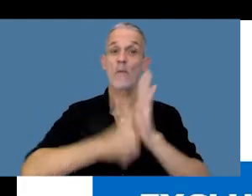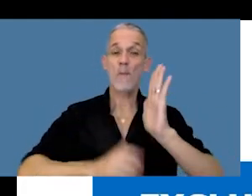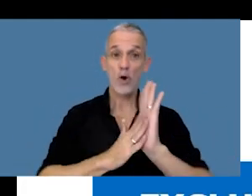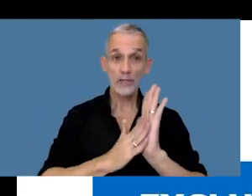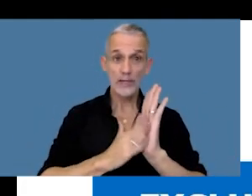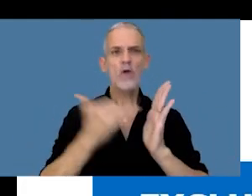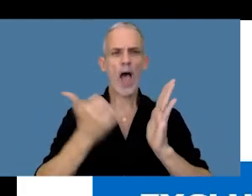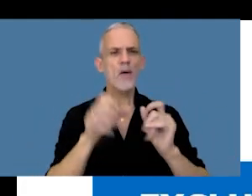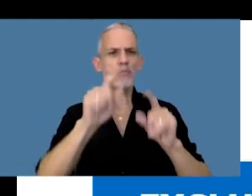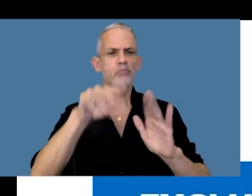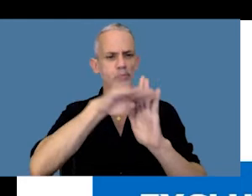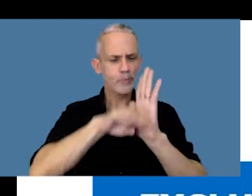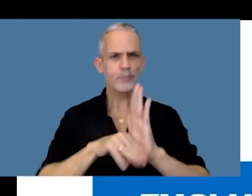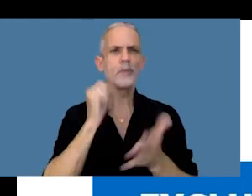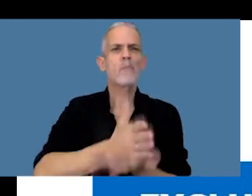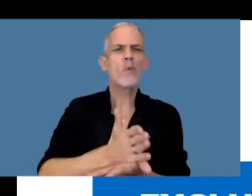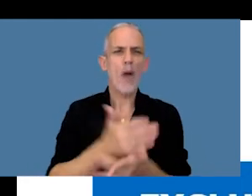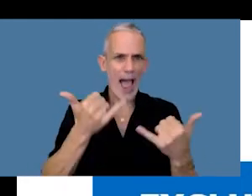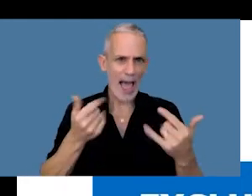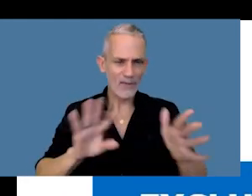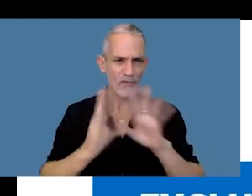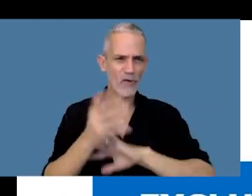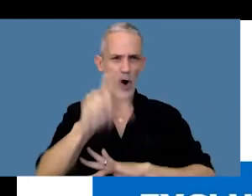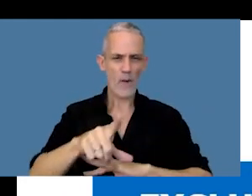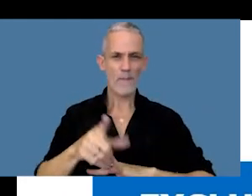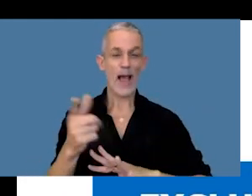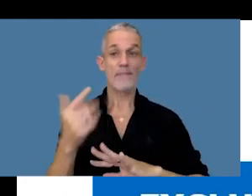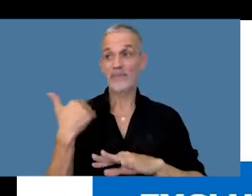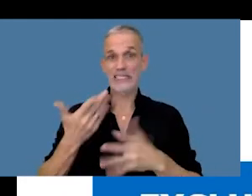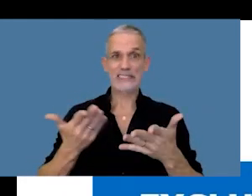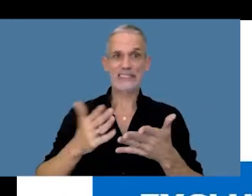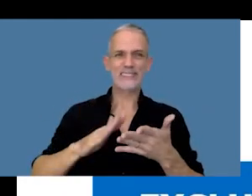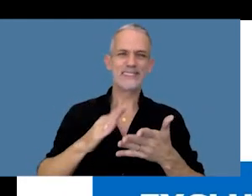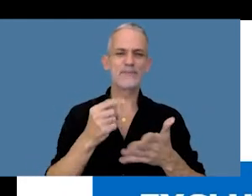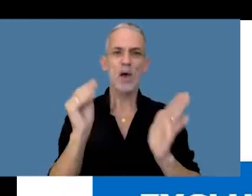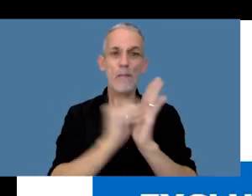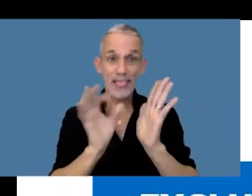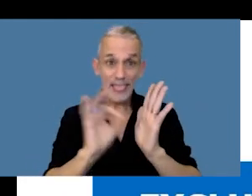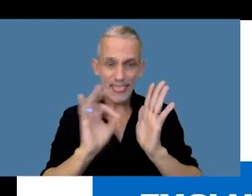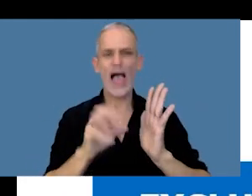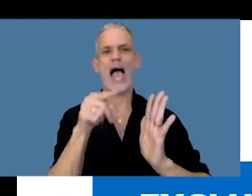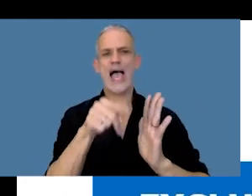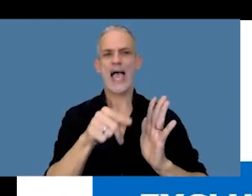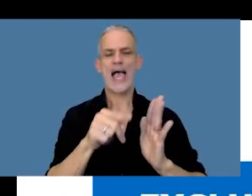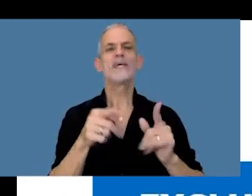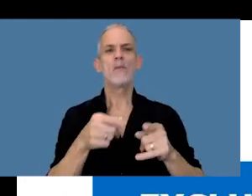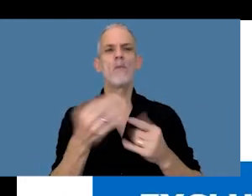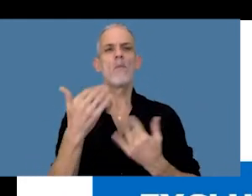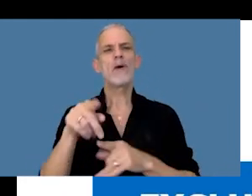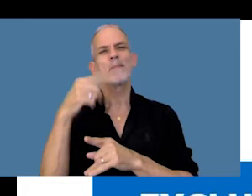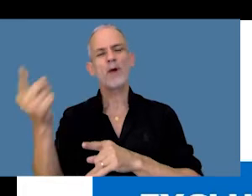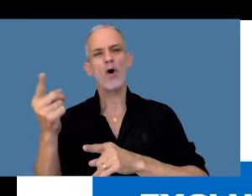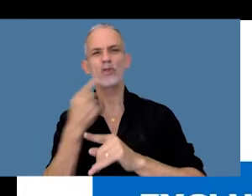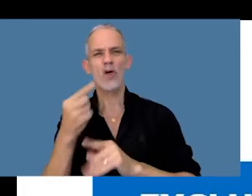su propio régimen sancionatorio y que recién lo no contemplado allí se regirá por lo que